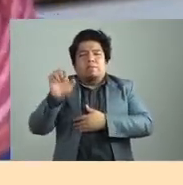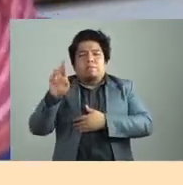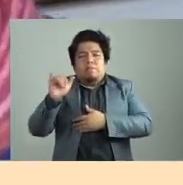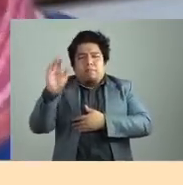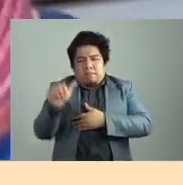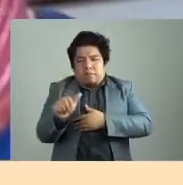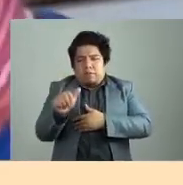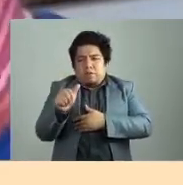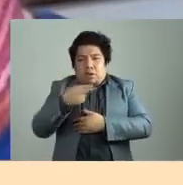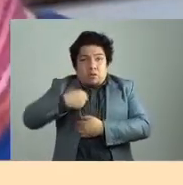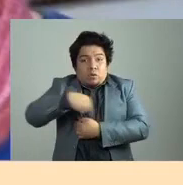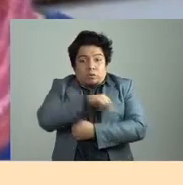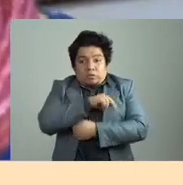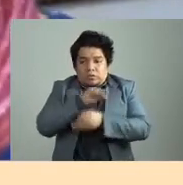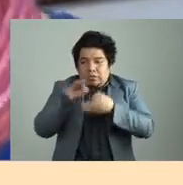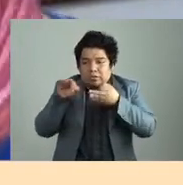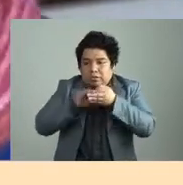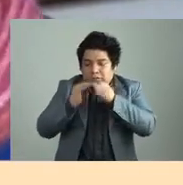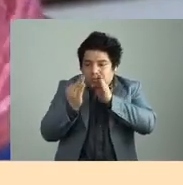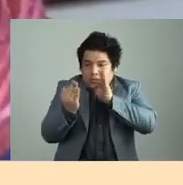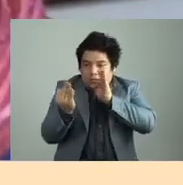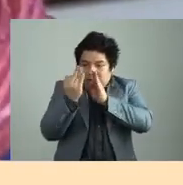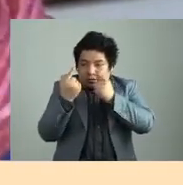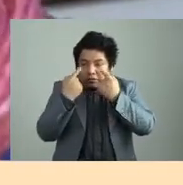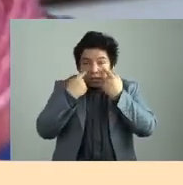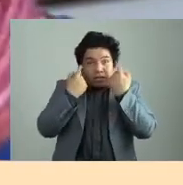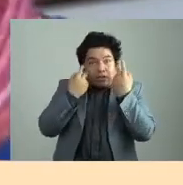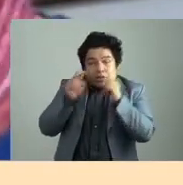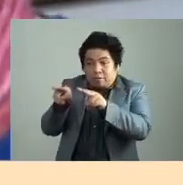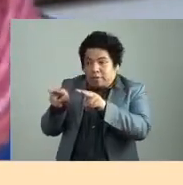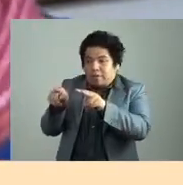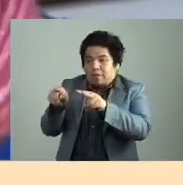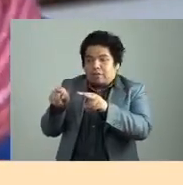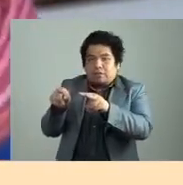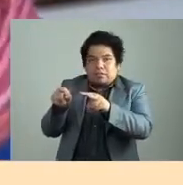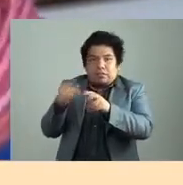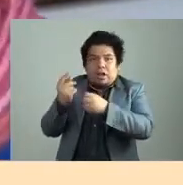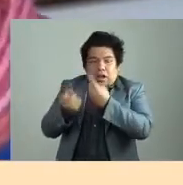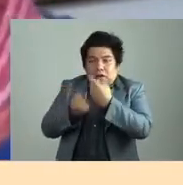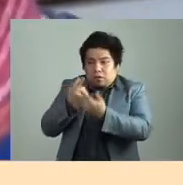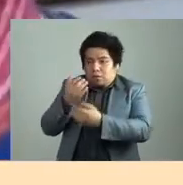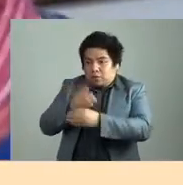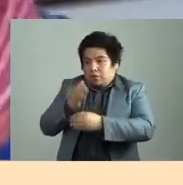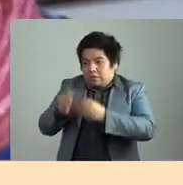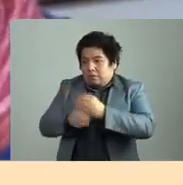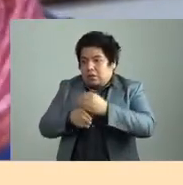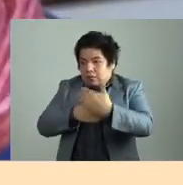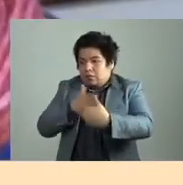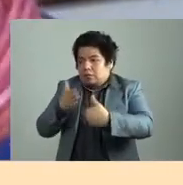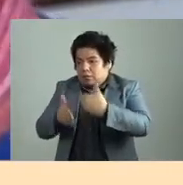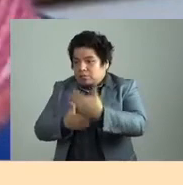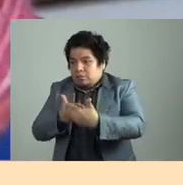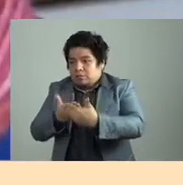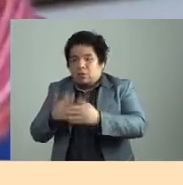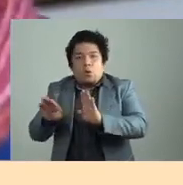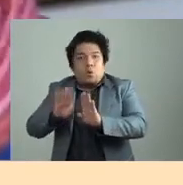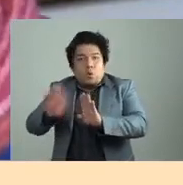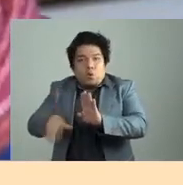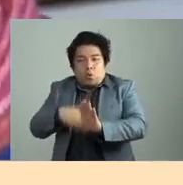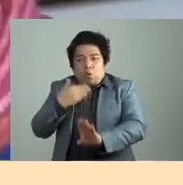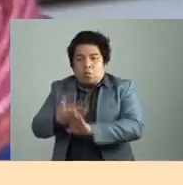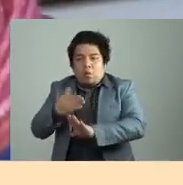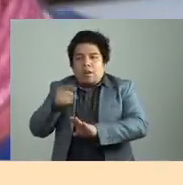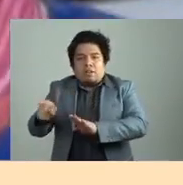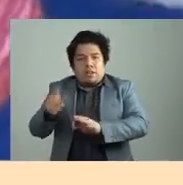en frente a nuestros ojos no estos procesos el ataque a los bienes comunitarios